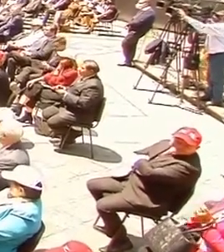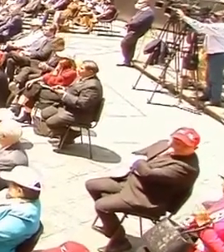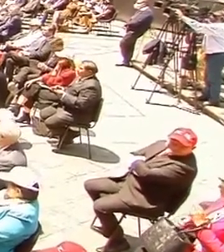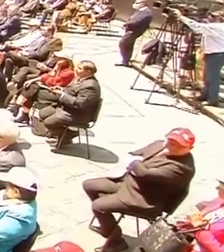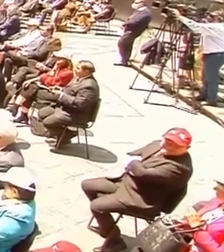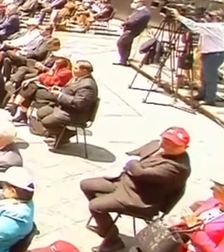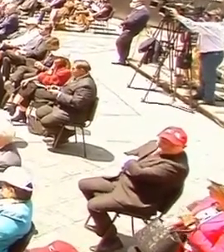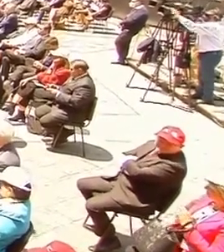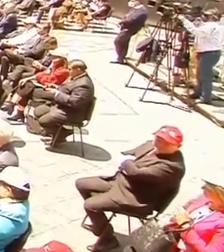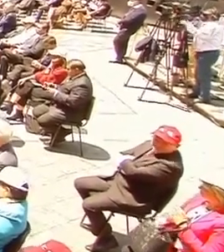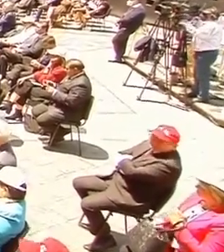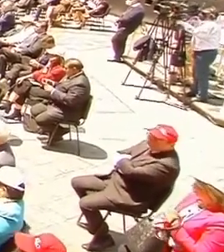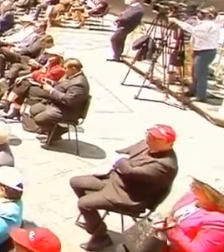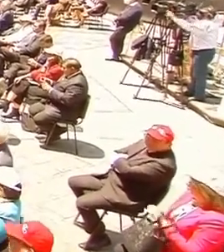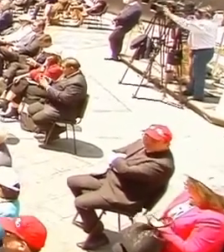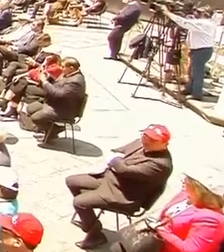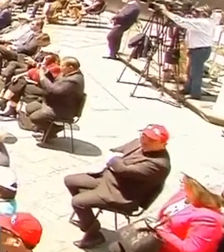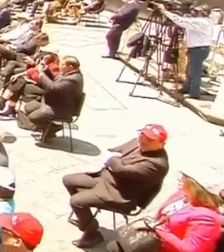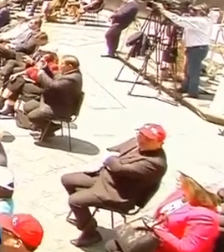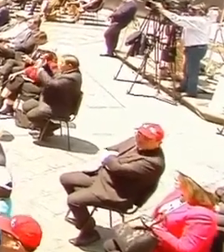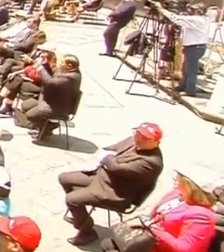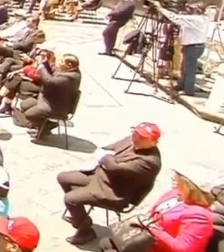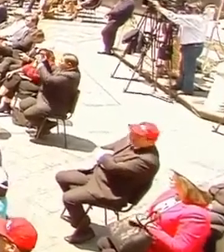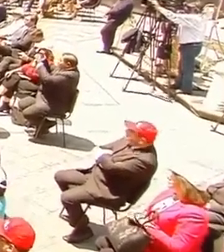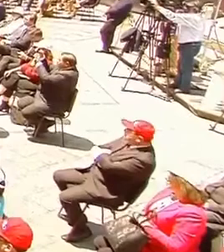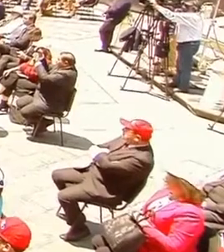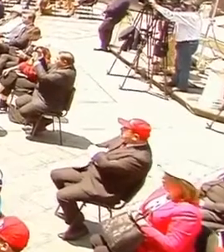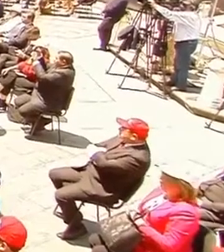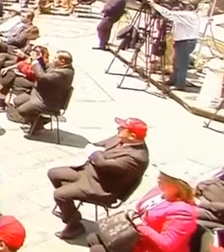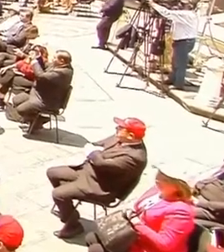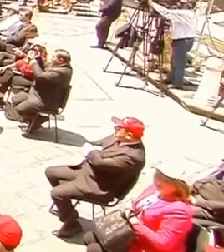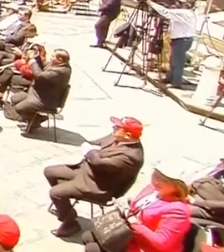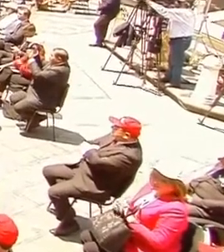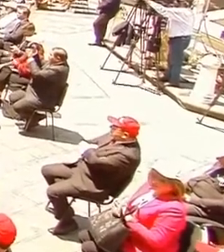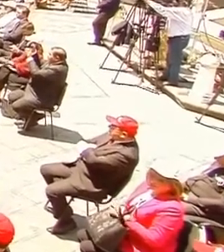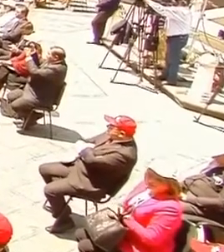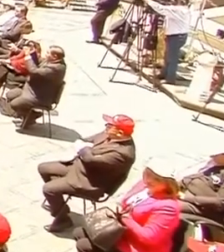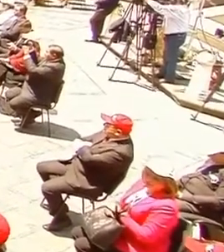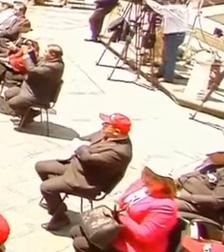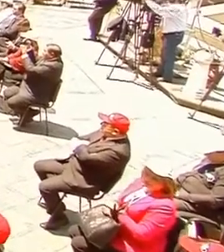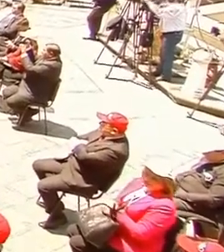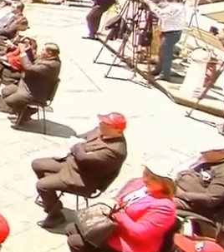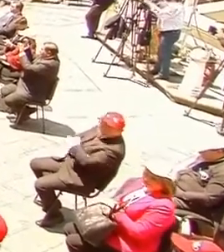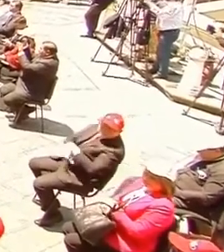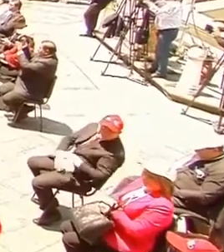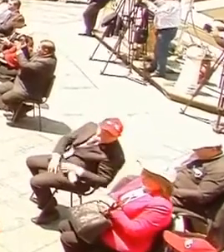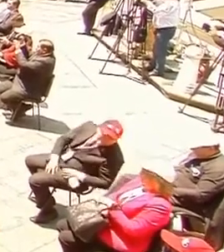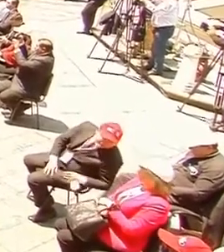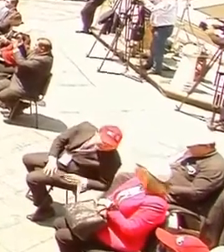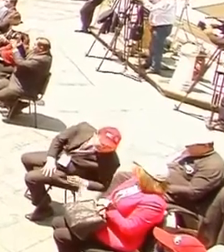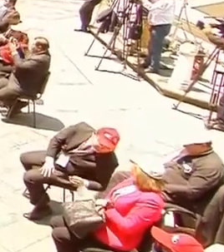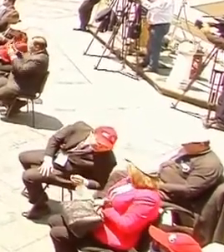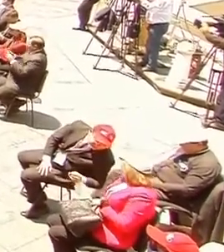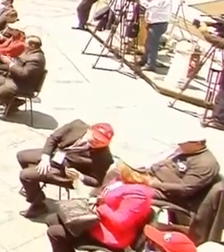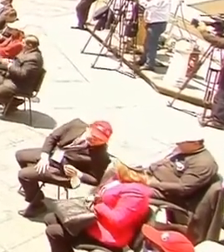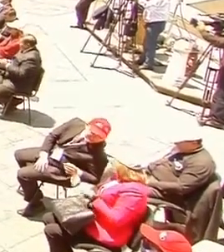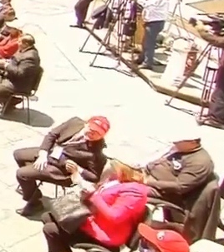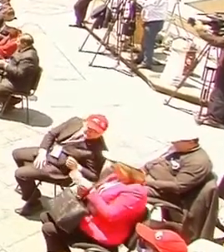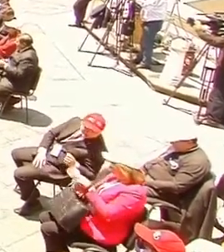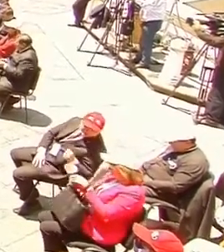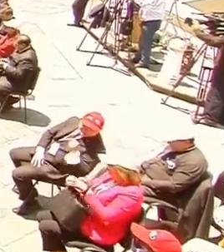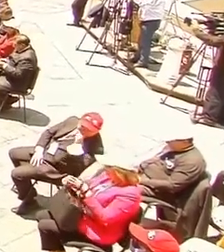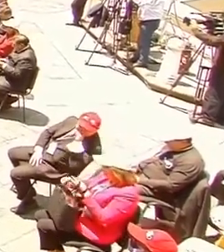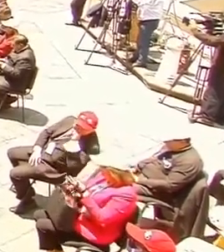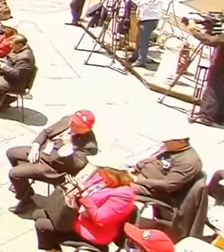Bueno, se invita ahora a hacer uso de la palabra a José Medina Mora y Casa, presidente de la Coparmex, que dirigirá